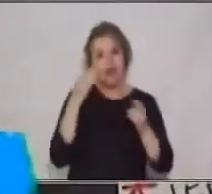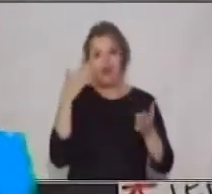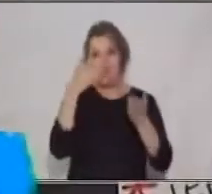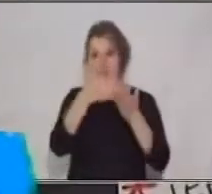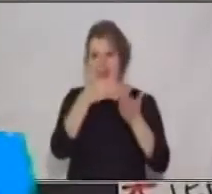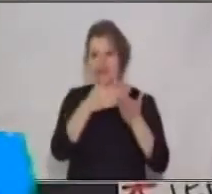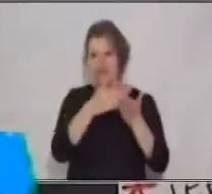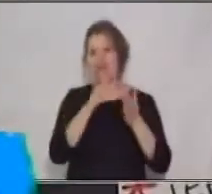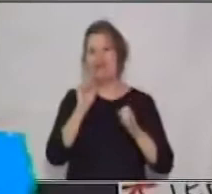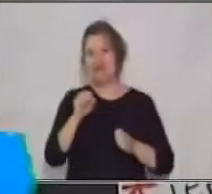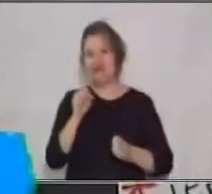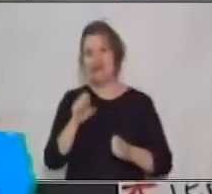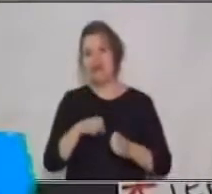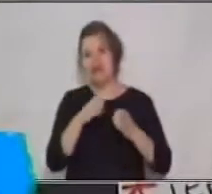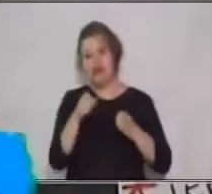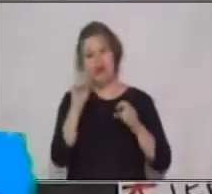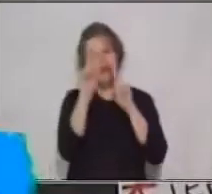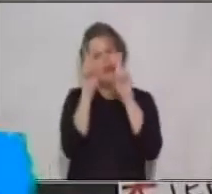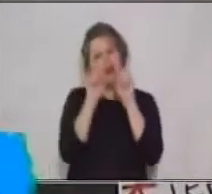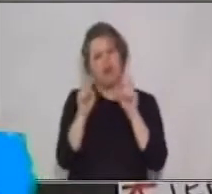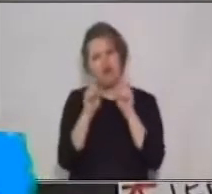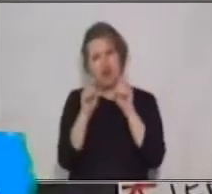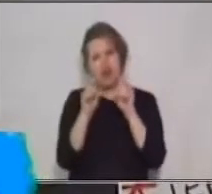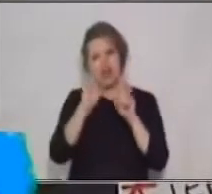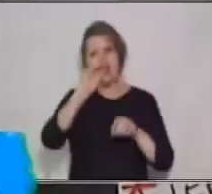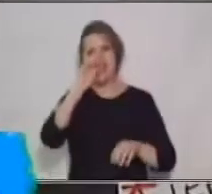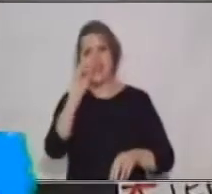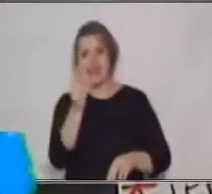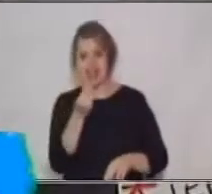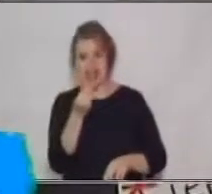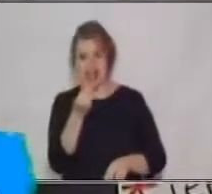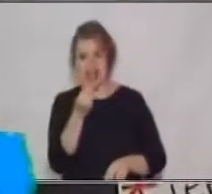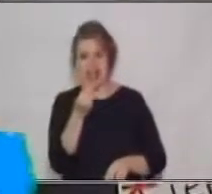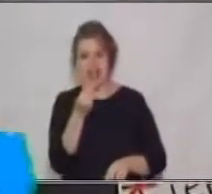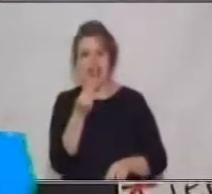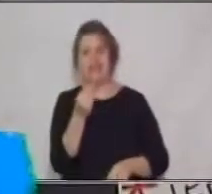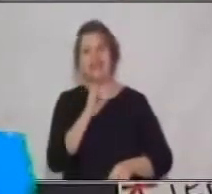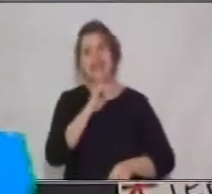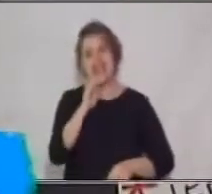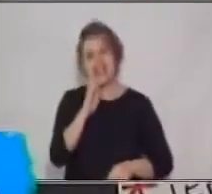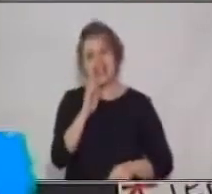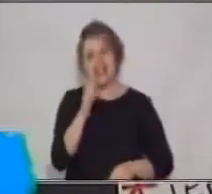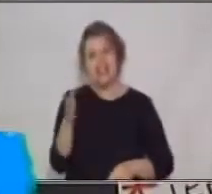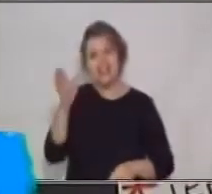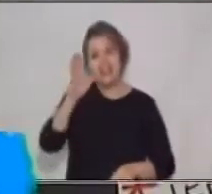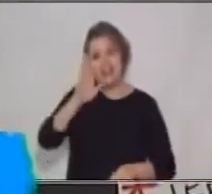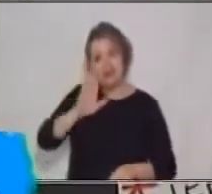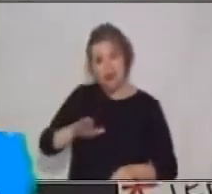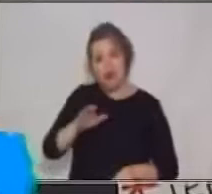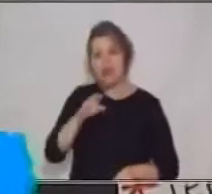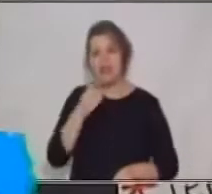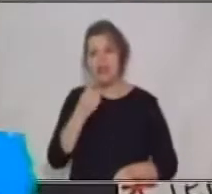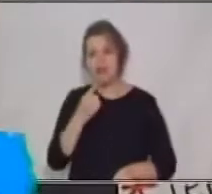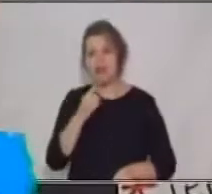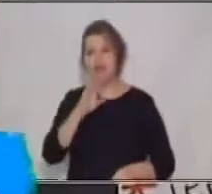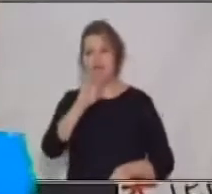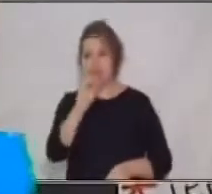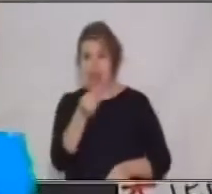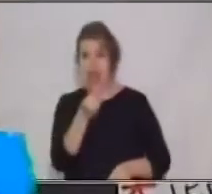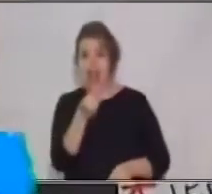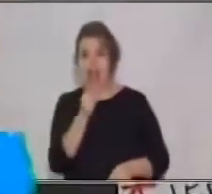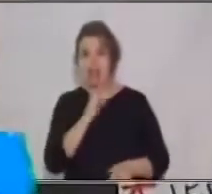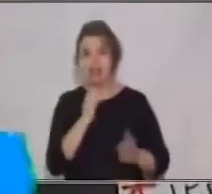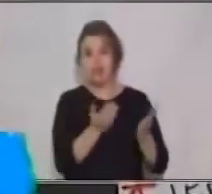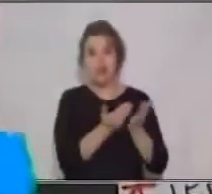sintaxis, vamos a hacernos la pregunta ¿qué es lo? Seguido del verbo. Entonces, ¿qué es lo que estudia la niña? Sabemos que lo que